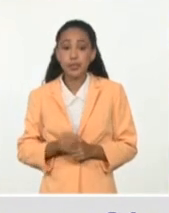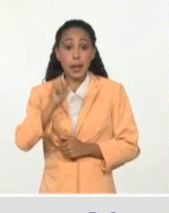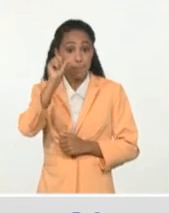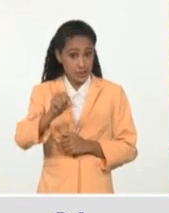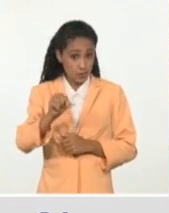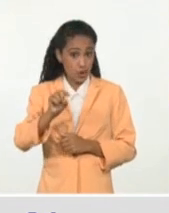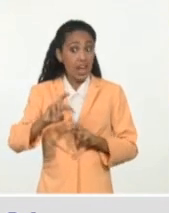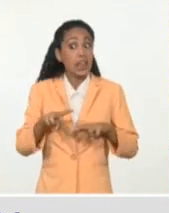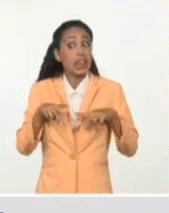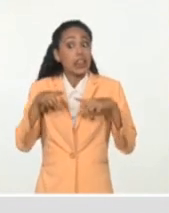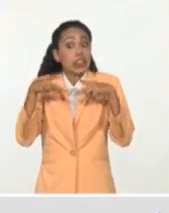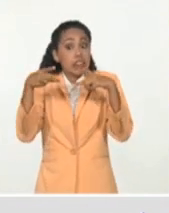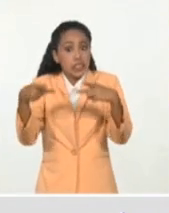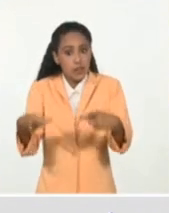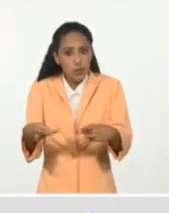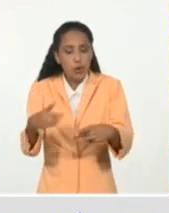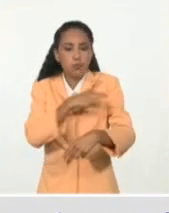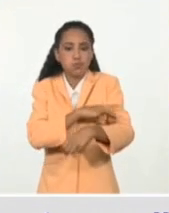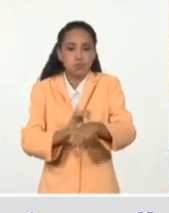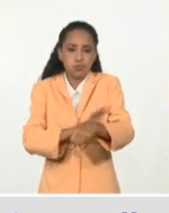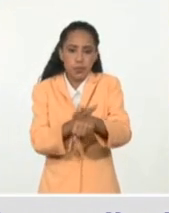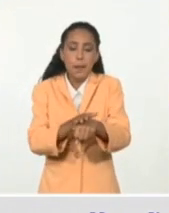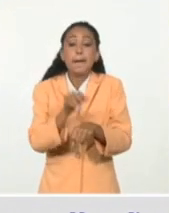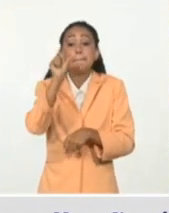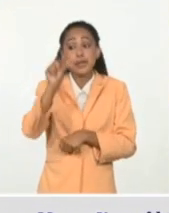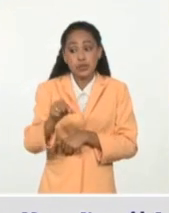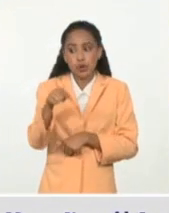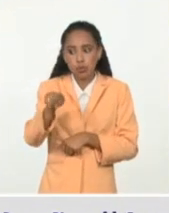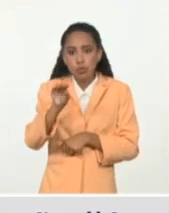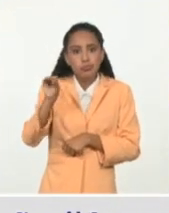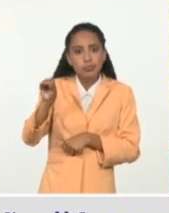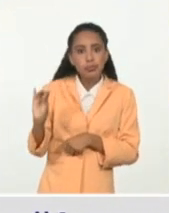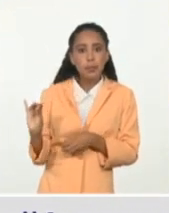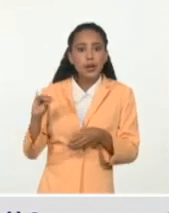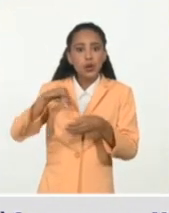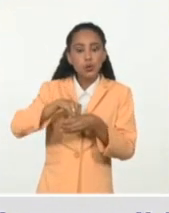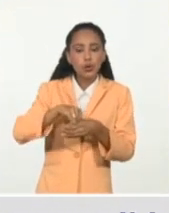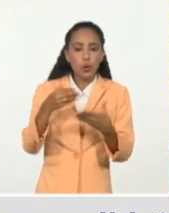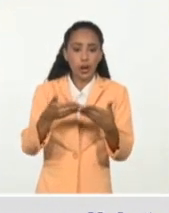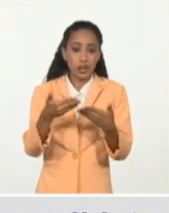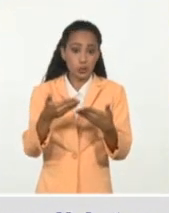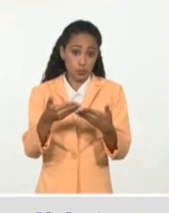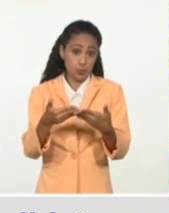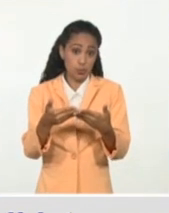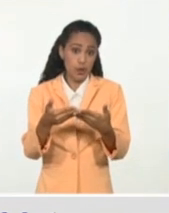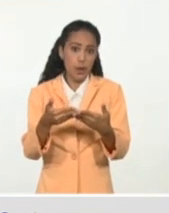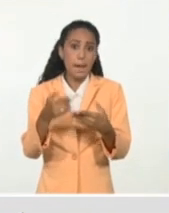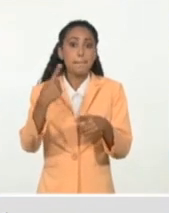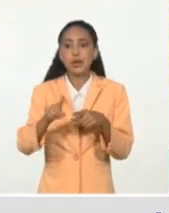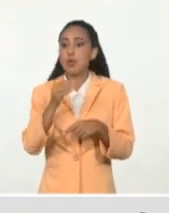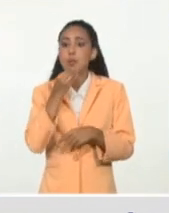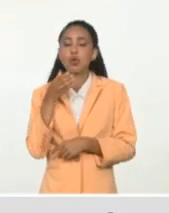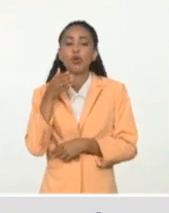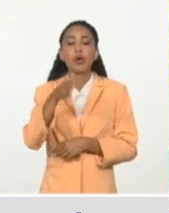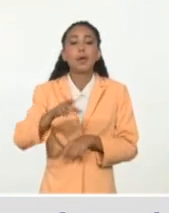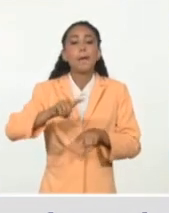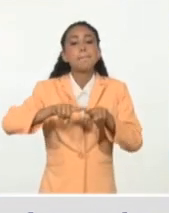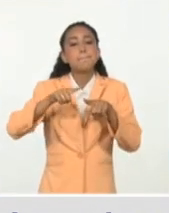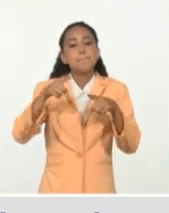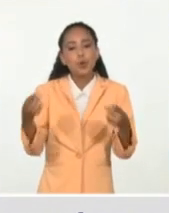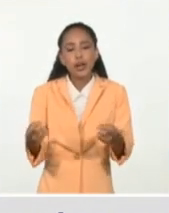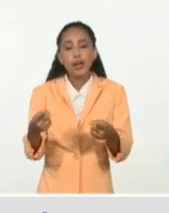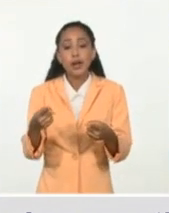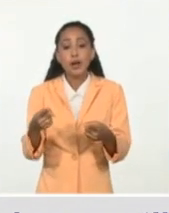detectado han sido personas que los hemos llamado para incluirnos en el estudio y que no han podido asistir por estar PCR